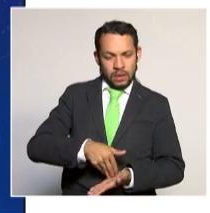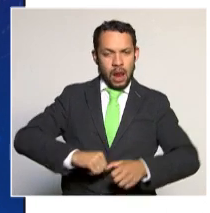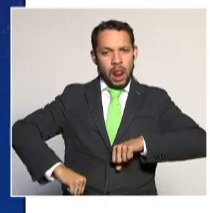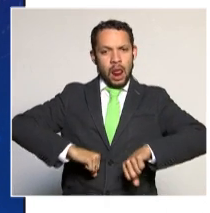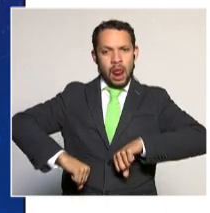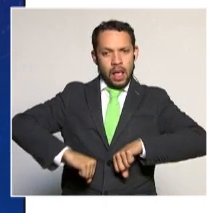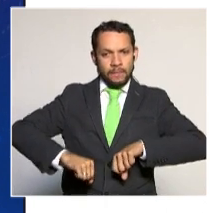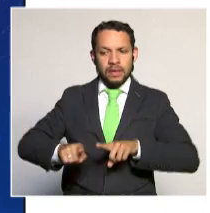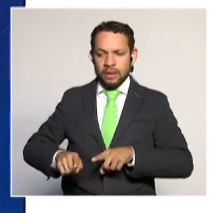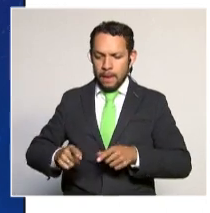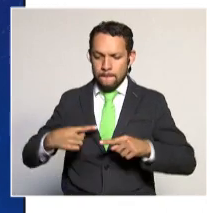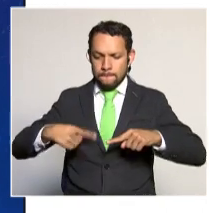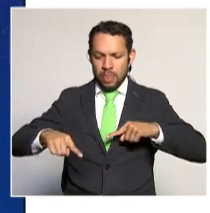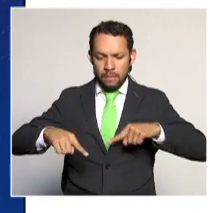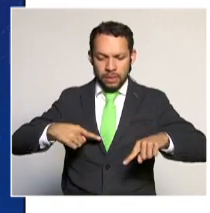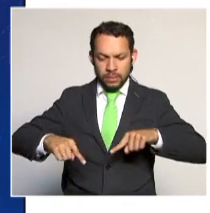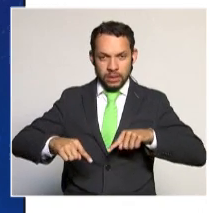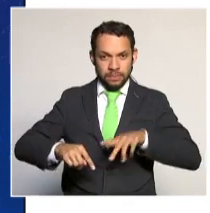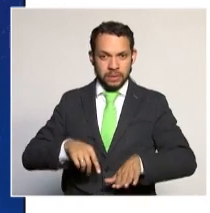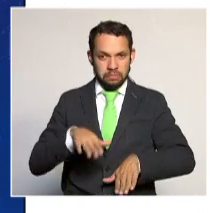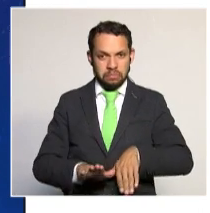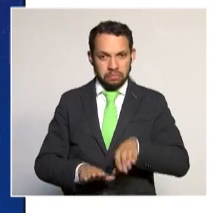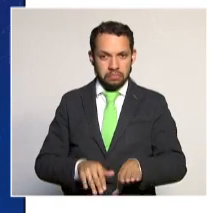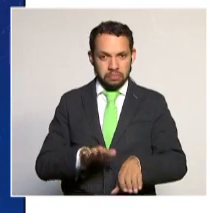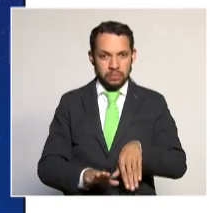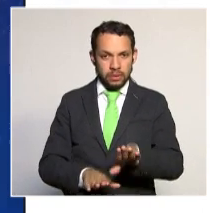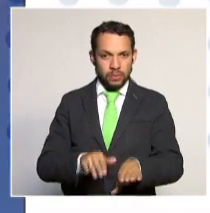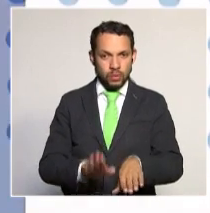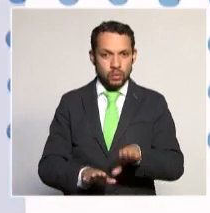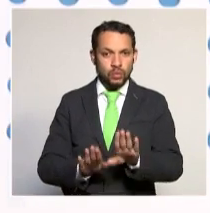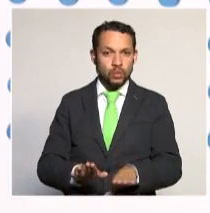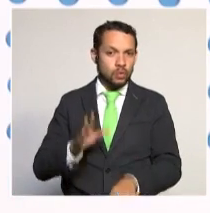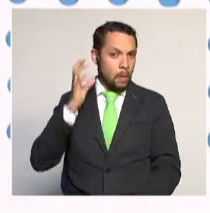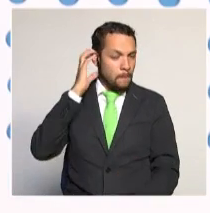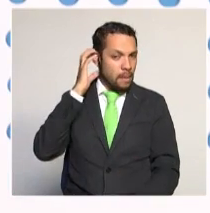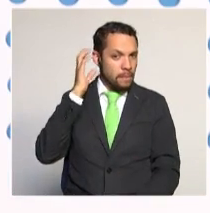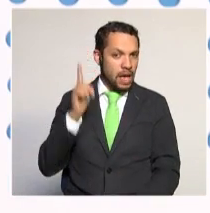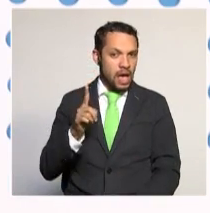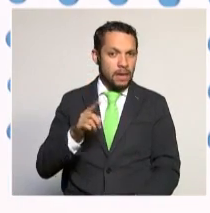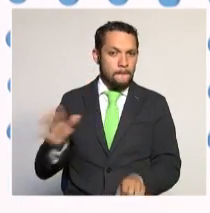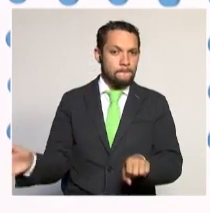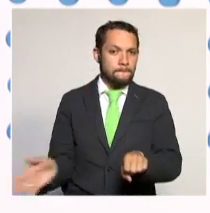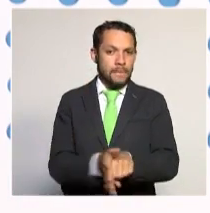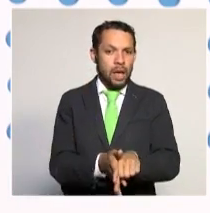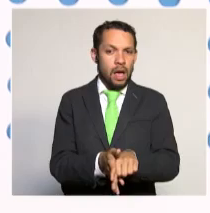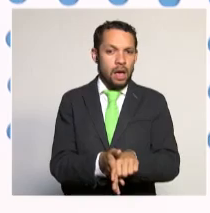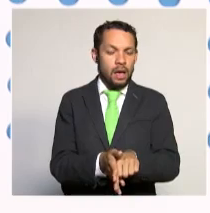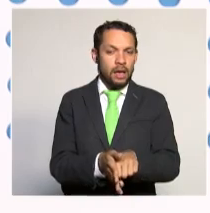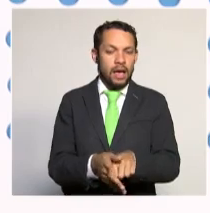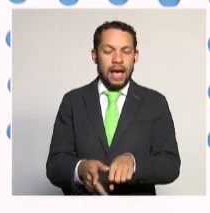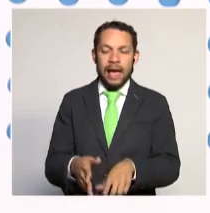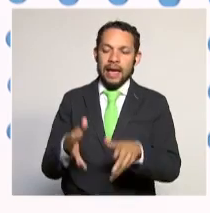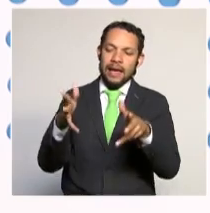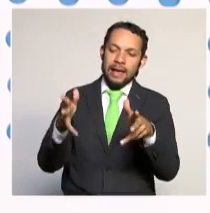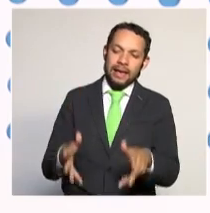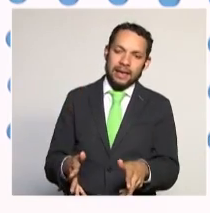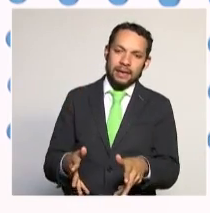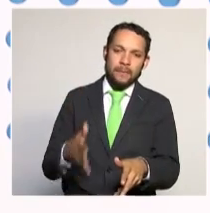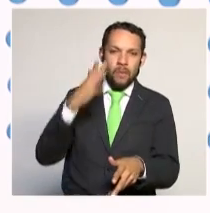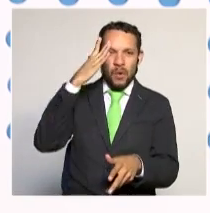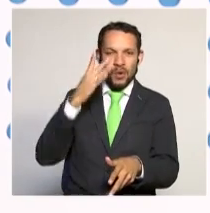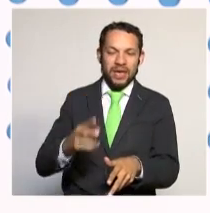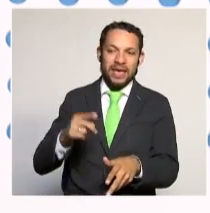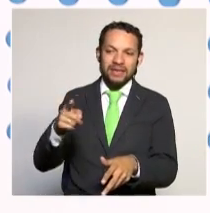miembros inferiores, con los controles automáticos del cerebro, justo esos vasos estaban tapados. Entonces el asunto está en mejora